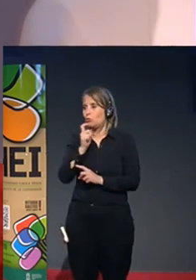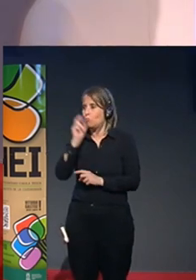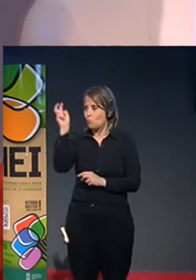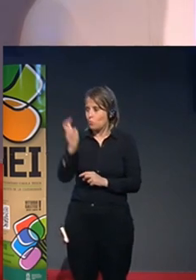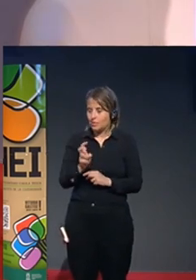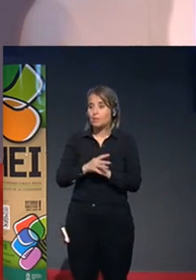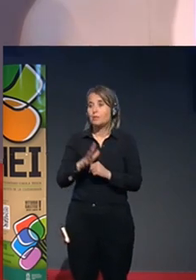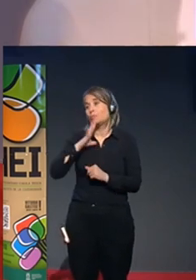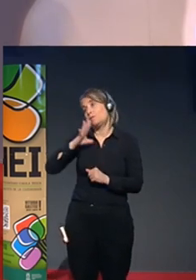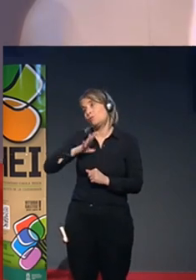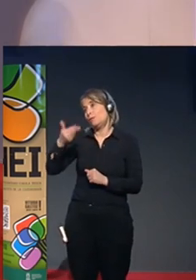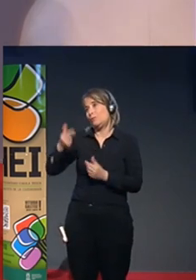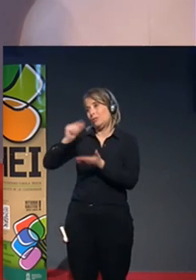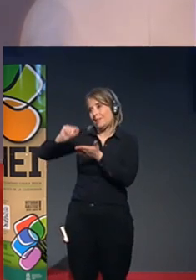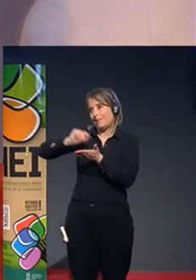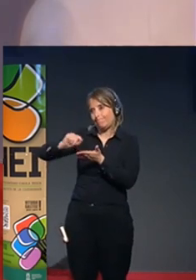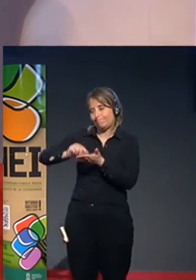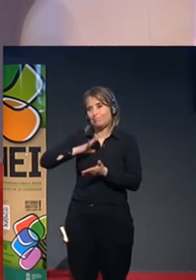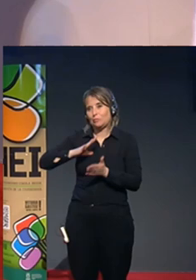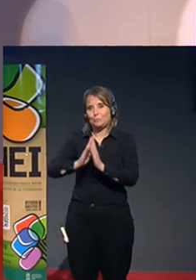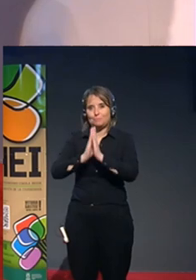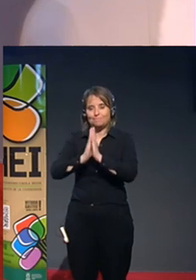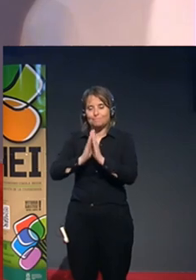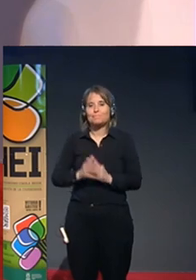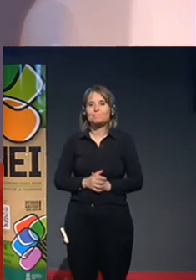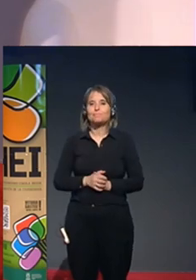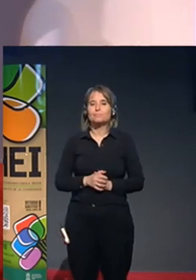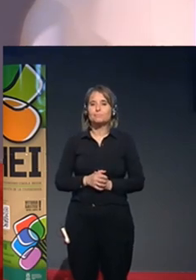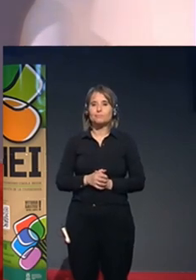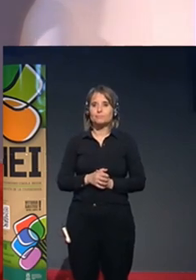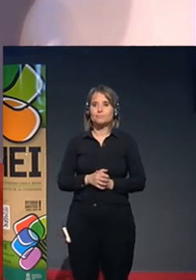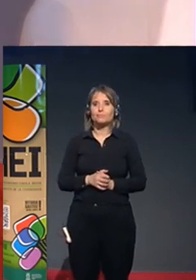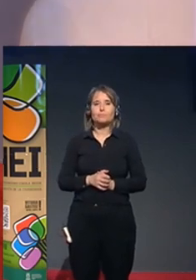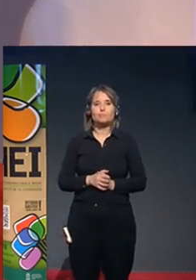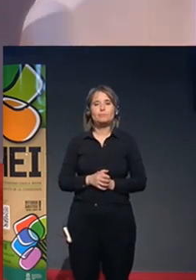poder hacerlo así que importante Por favor que rellen rellené esas eh